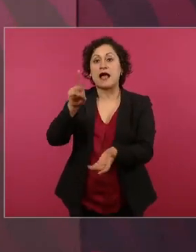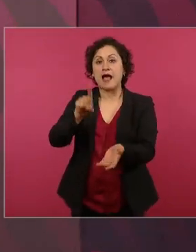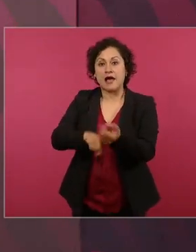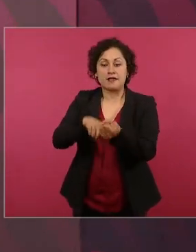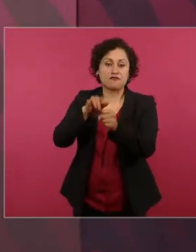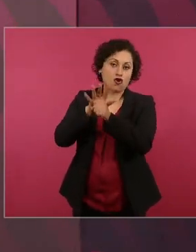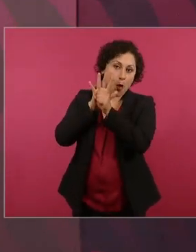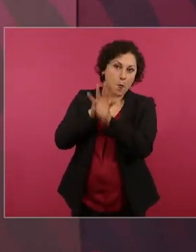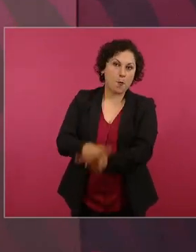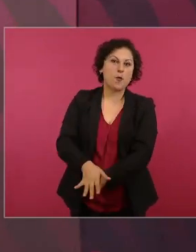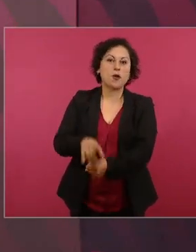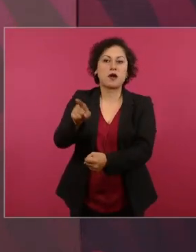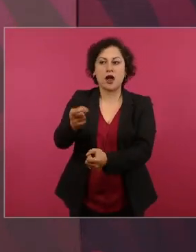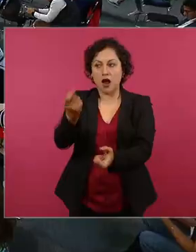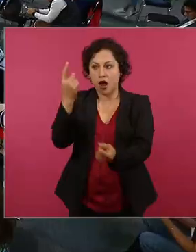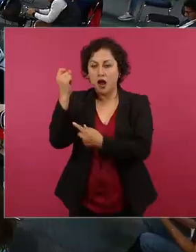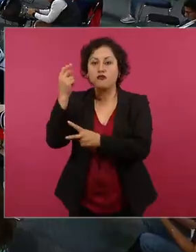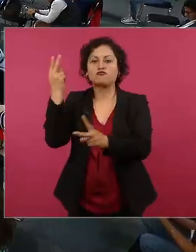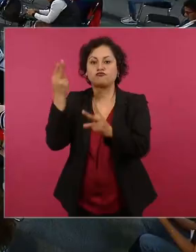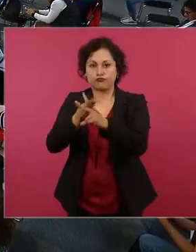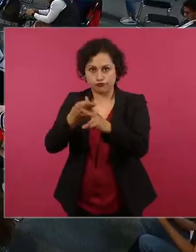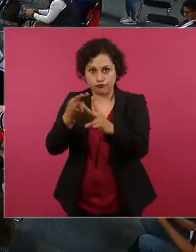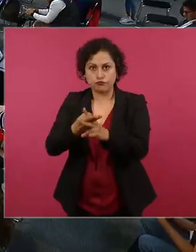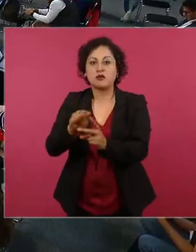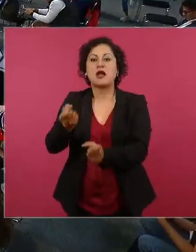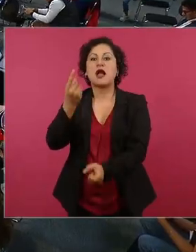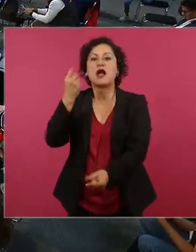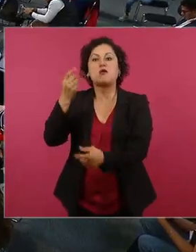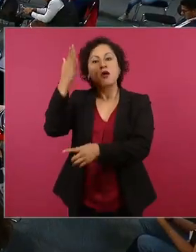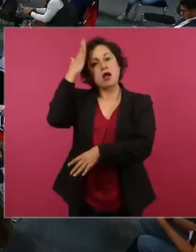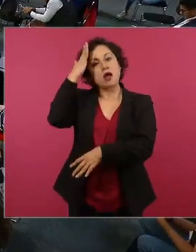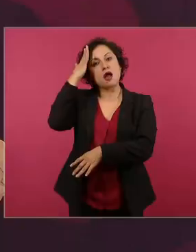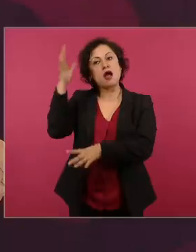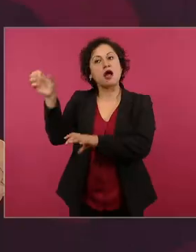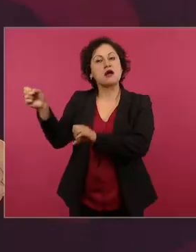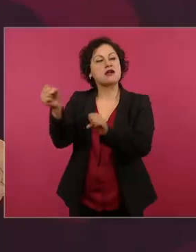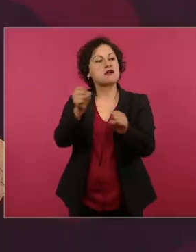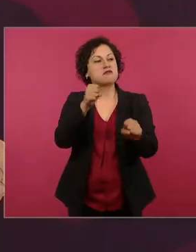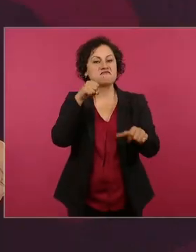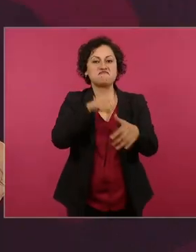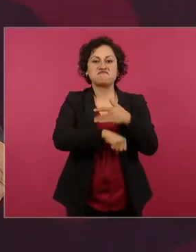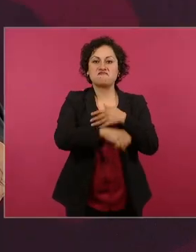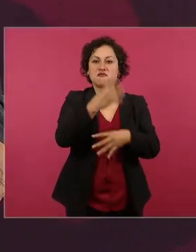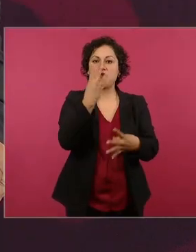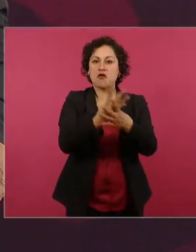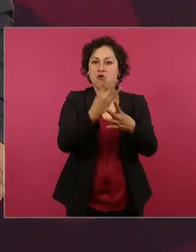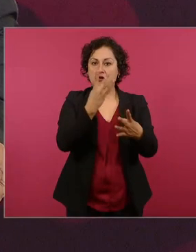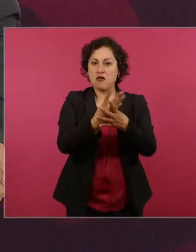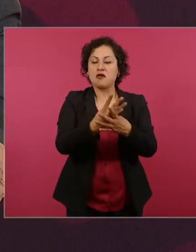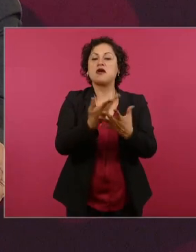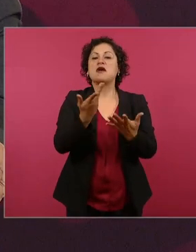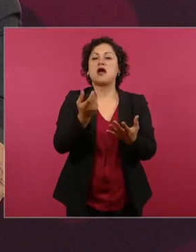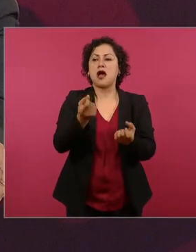asesinatos, y encarcelan a dirigentes, los acusan a maestros